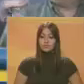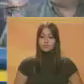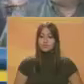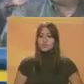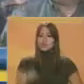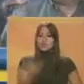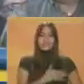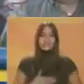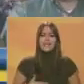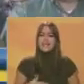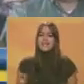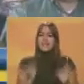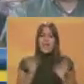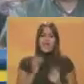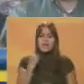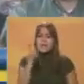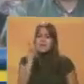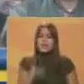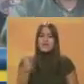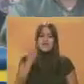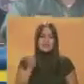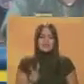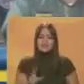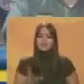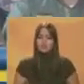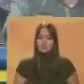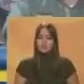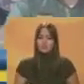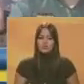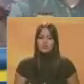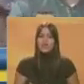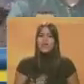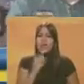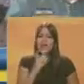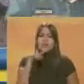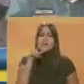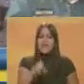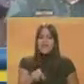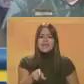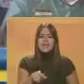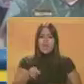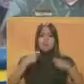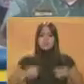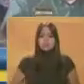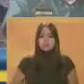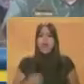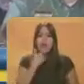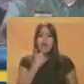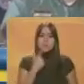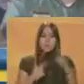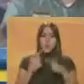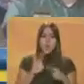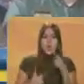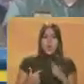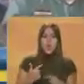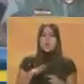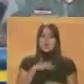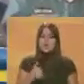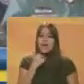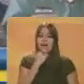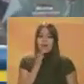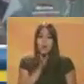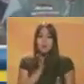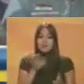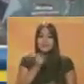No queremos que ningún venezolano tenga que ponerse la franela de un color para poder tener